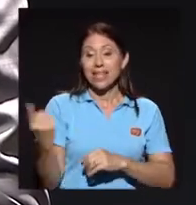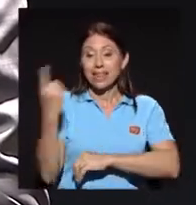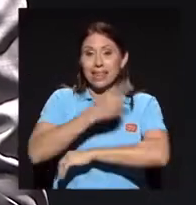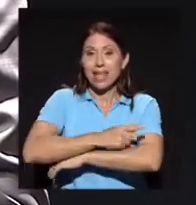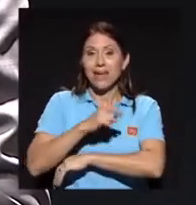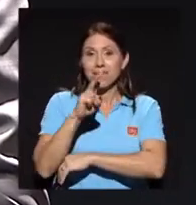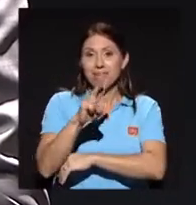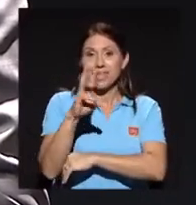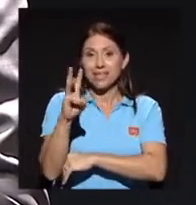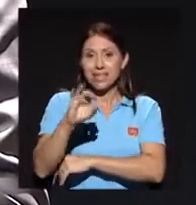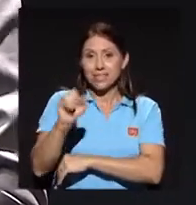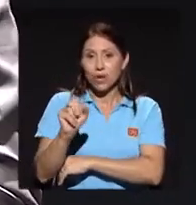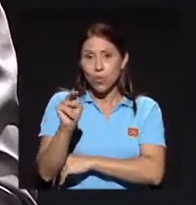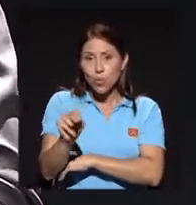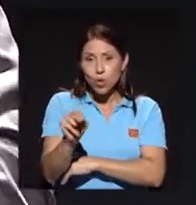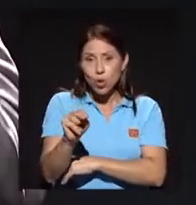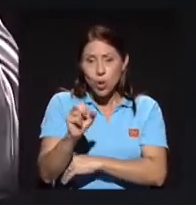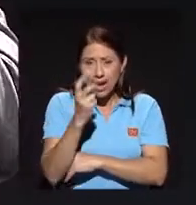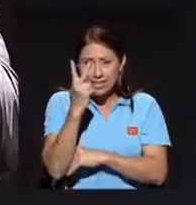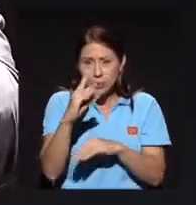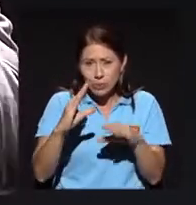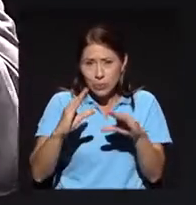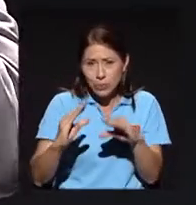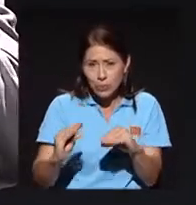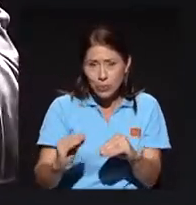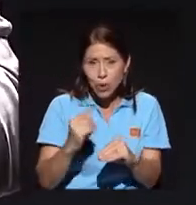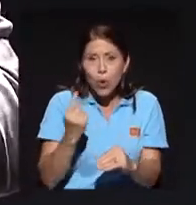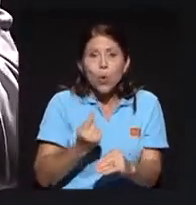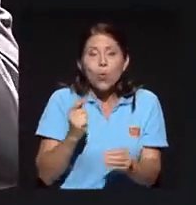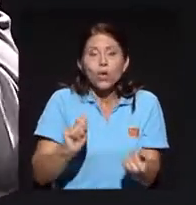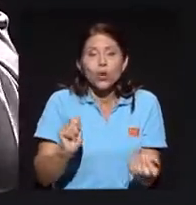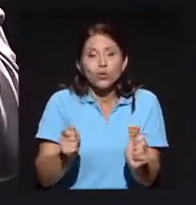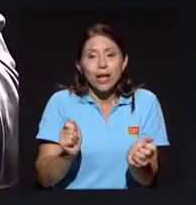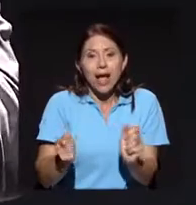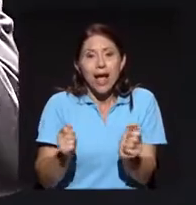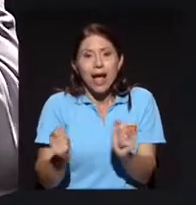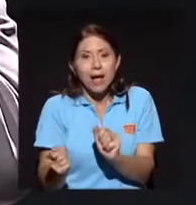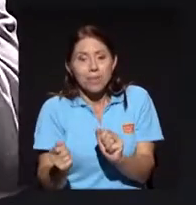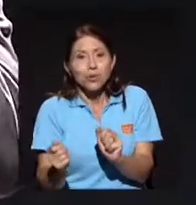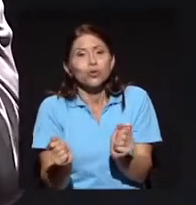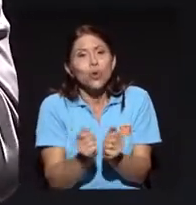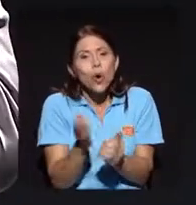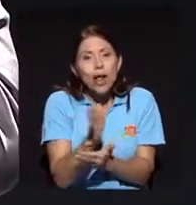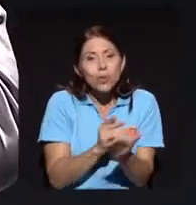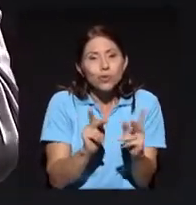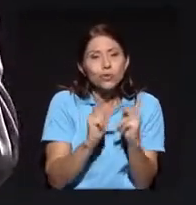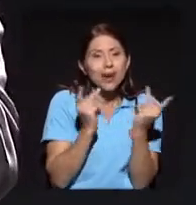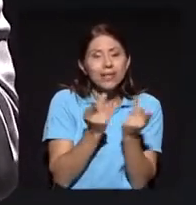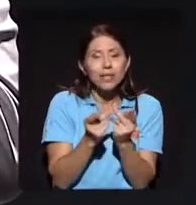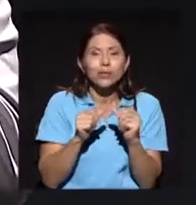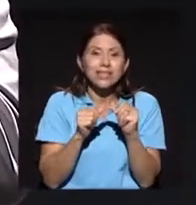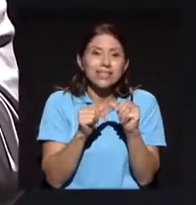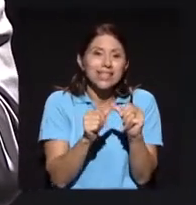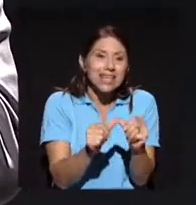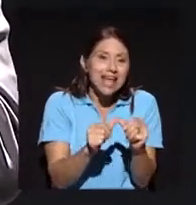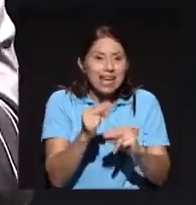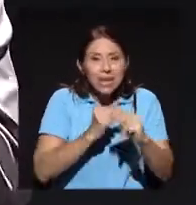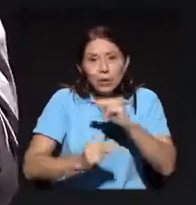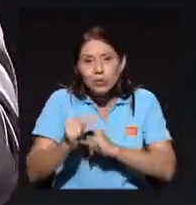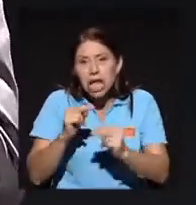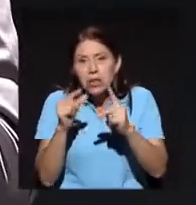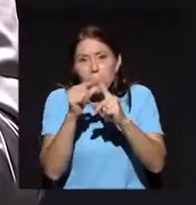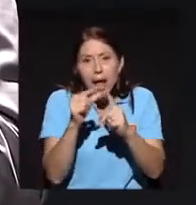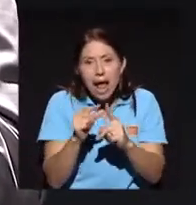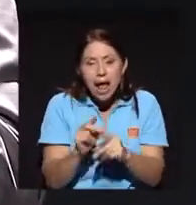hicimos los únicos cambios en el teléfono con varios partidos que seguían negociando lenguaje ajustes y demás